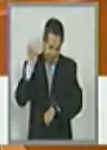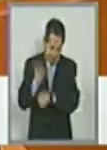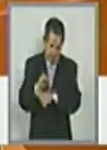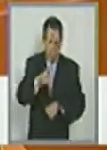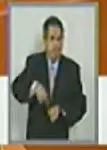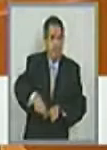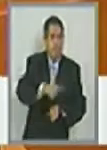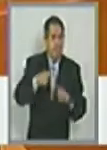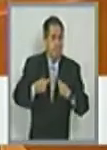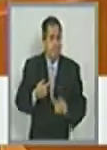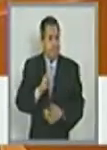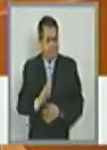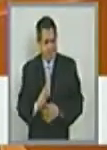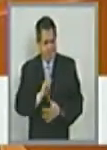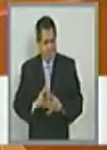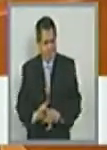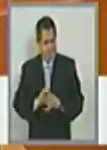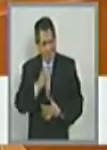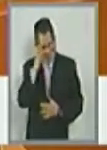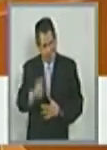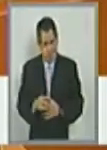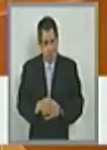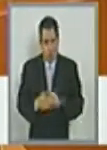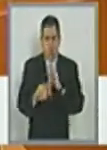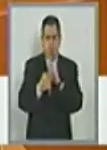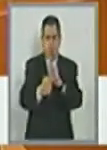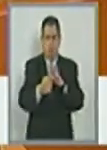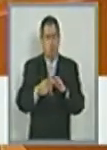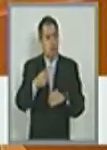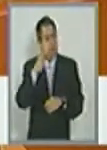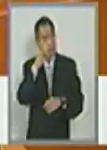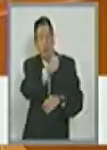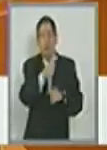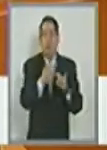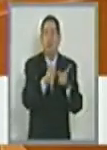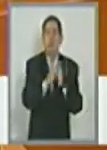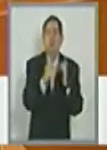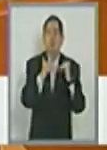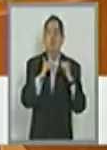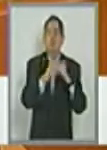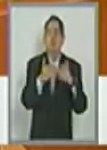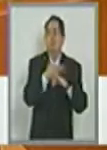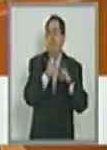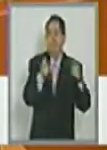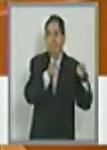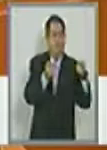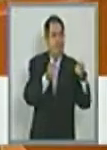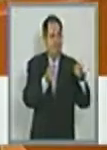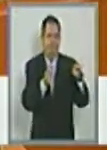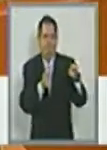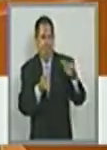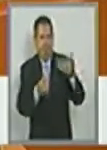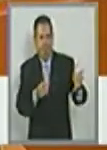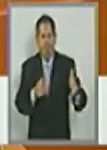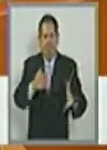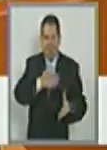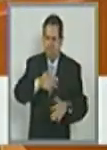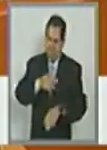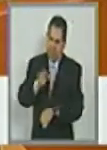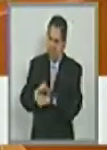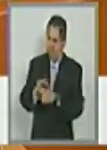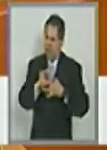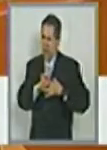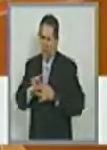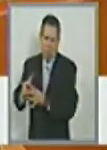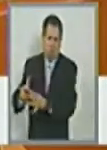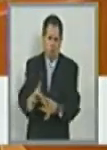gente y para demostrarle hoy al grupo que controla la Casa Blanca que nuestra red de protección consular es